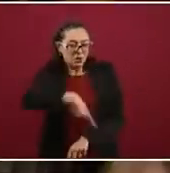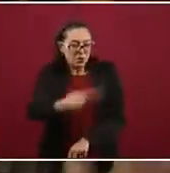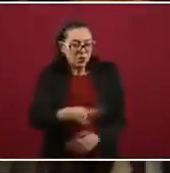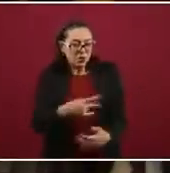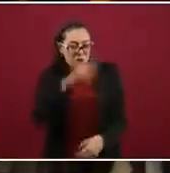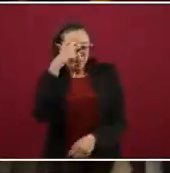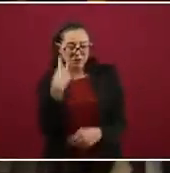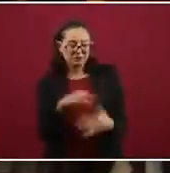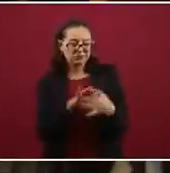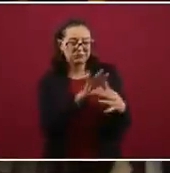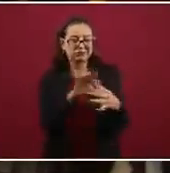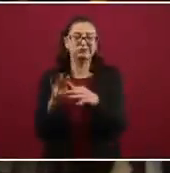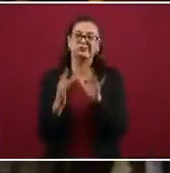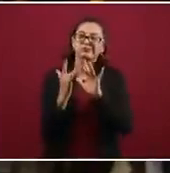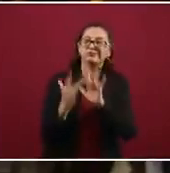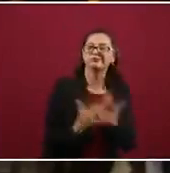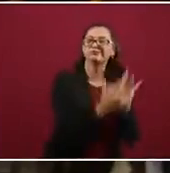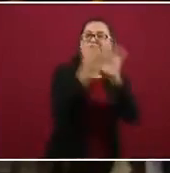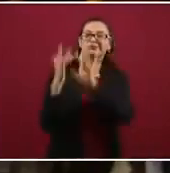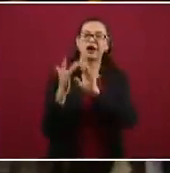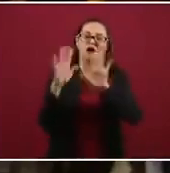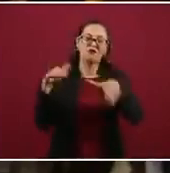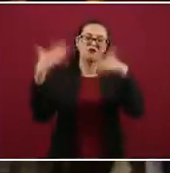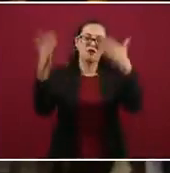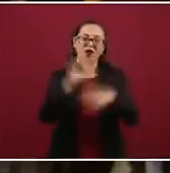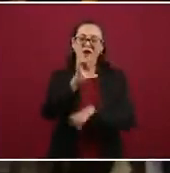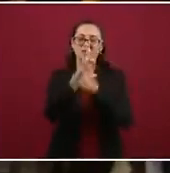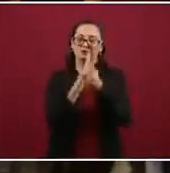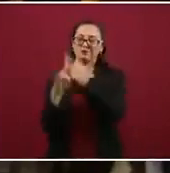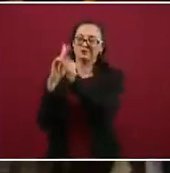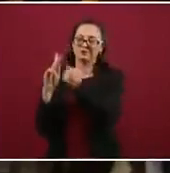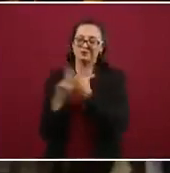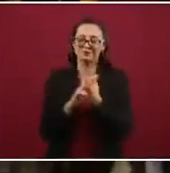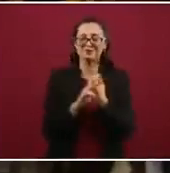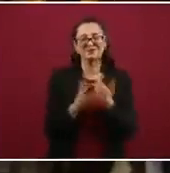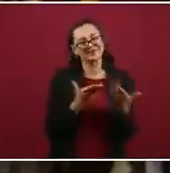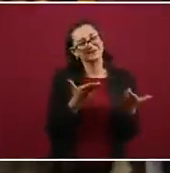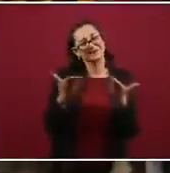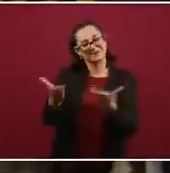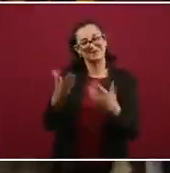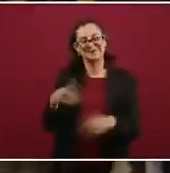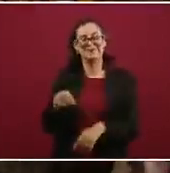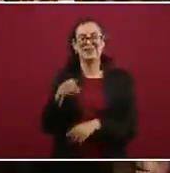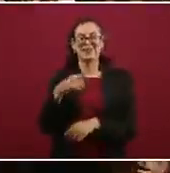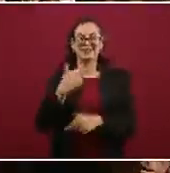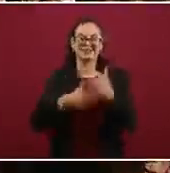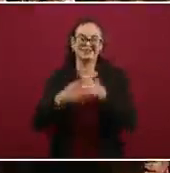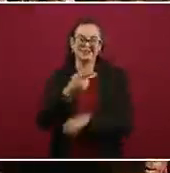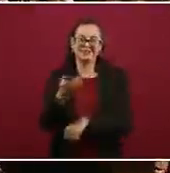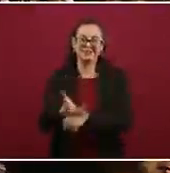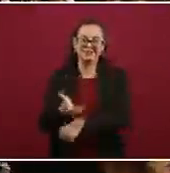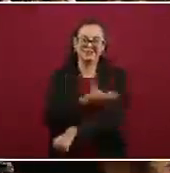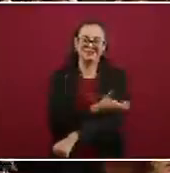corazón con todos estos mexicanos que viven fuera del país. Regreso micrófonos al Palacio Nacional.